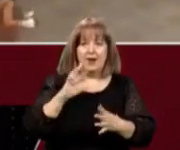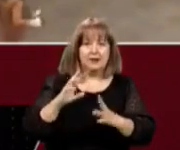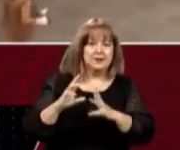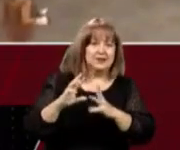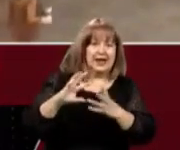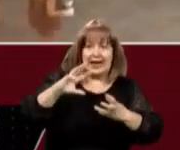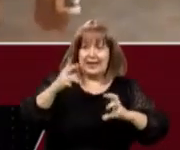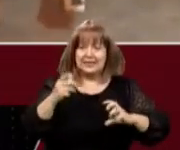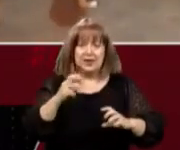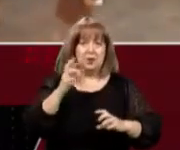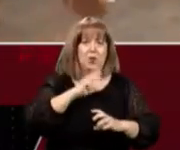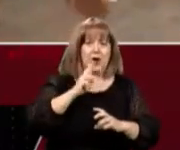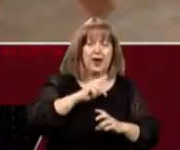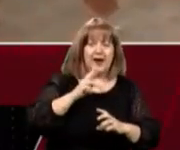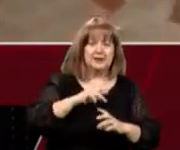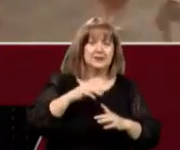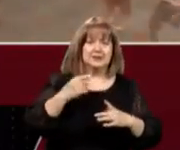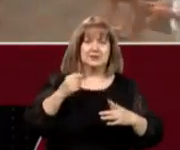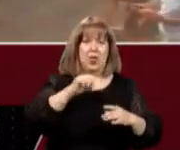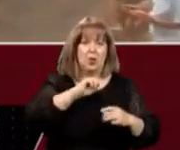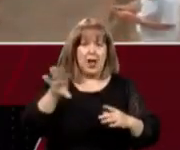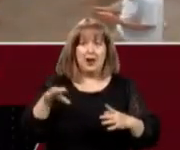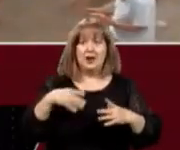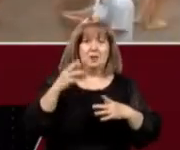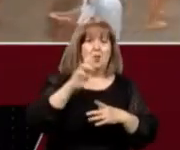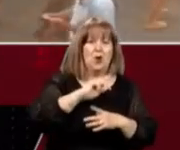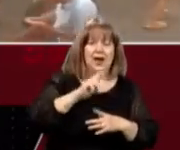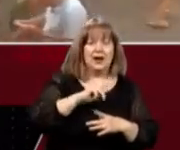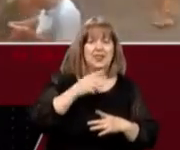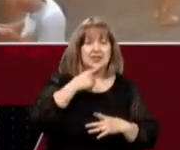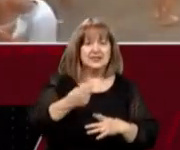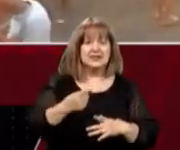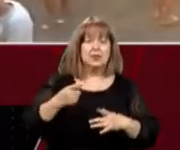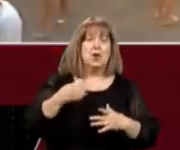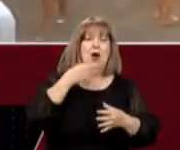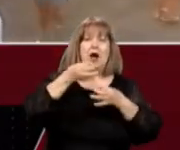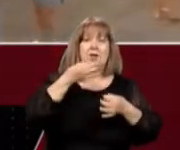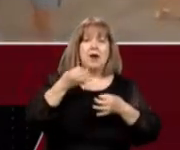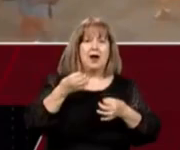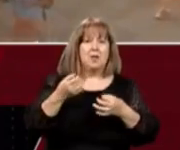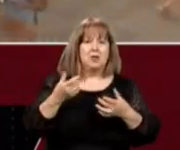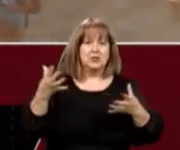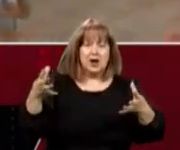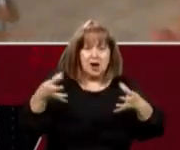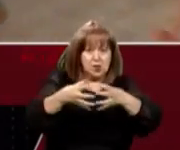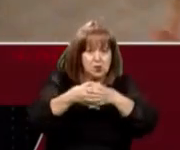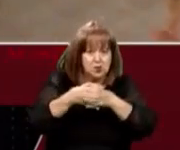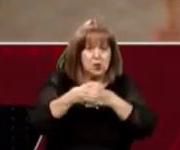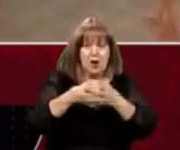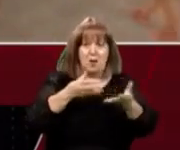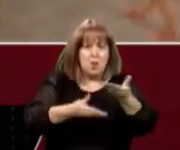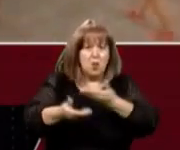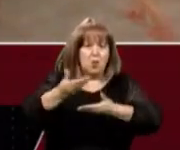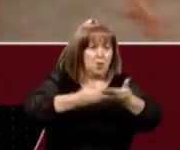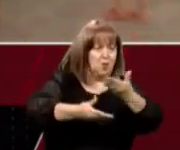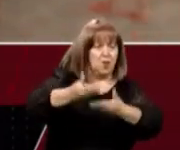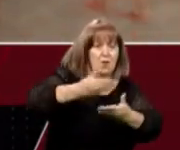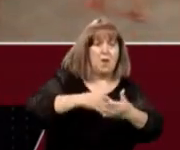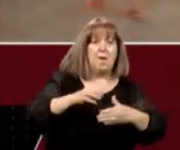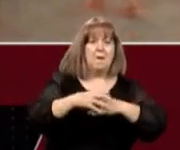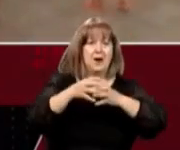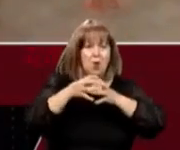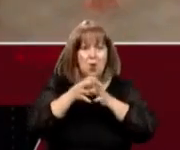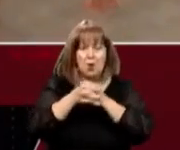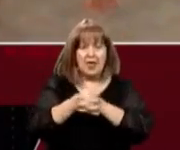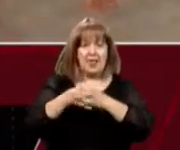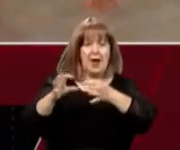lo mejor y lo peor. Las mujeres siempre decimos y hablamos de sororidad, hablamos de solidaridad entre mujeres. Siempre